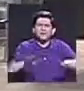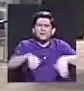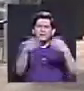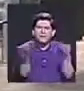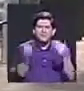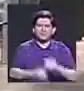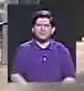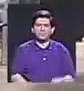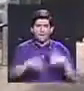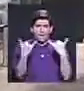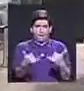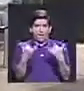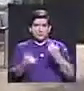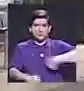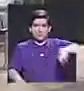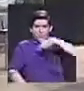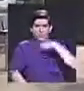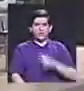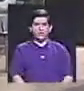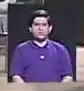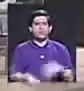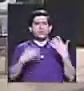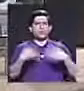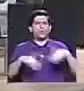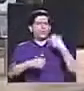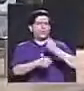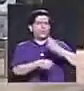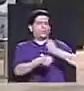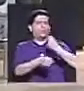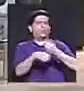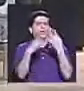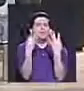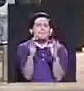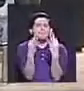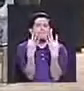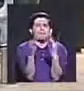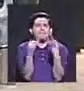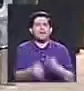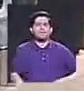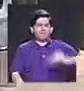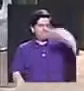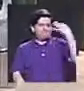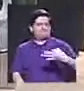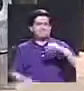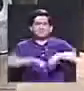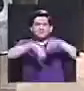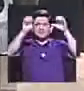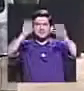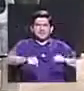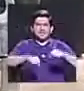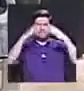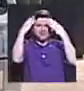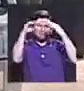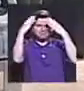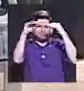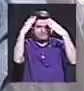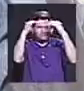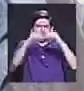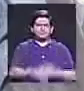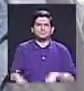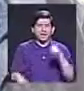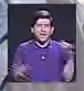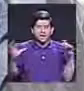Sí, ahorita hemos hecho un gran esfuerzo por tratar de ir consolidando un sistema de información